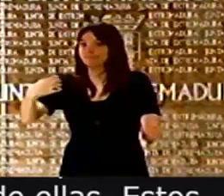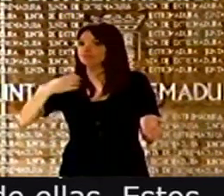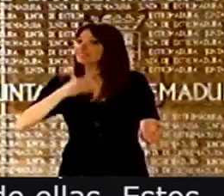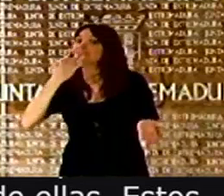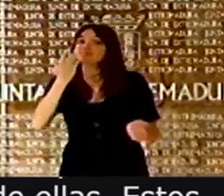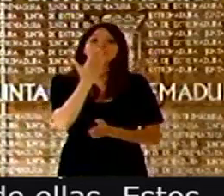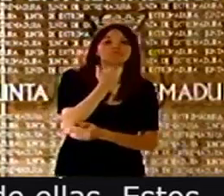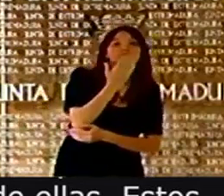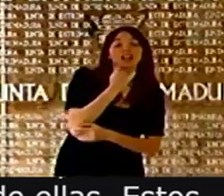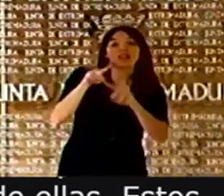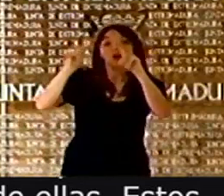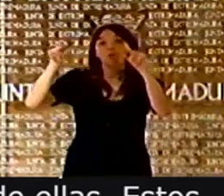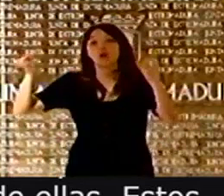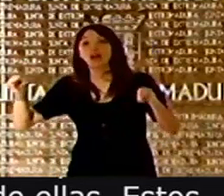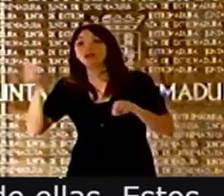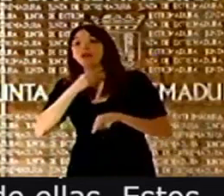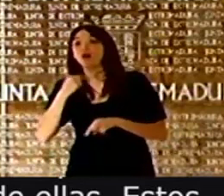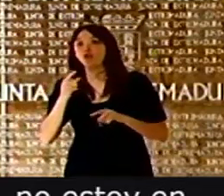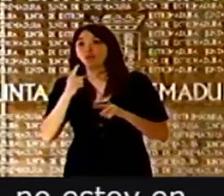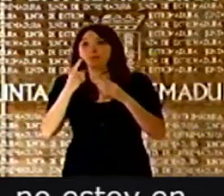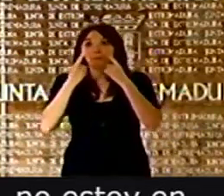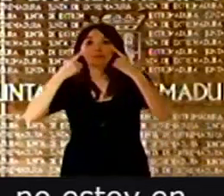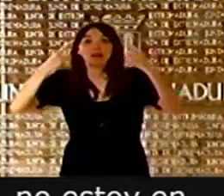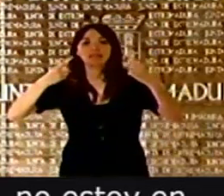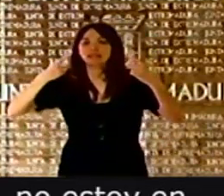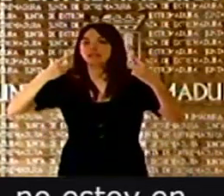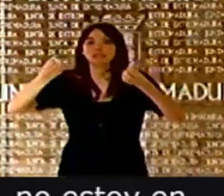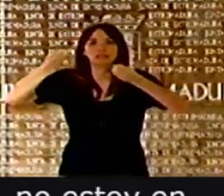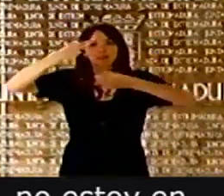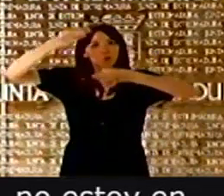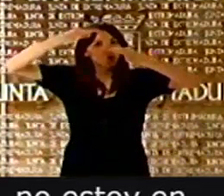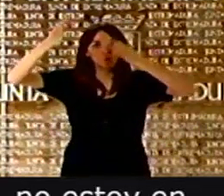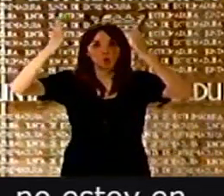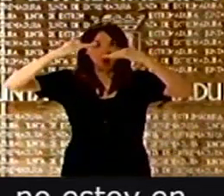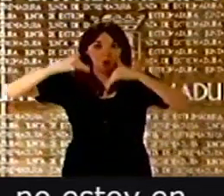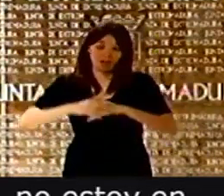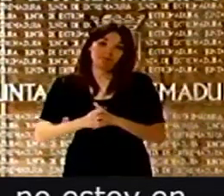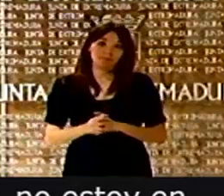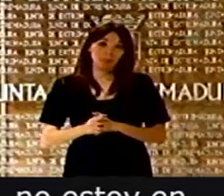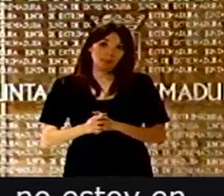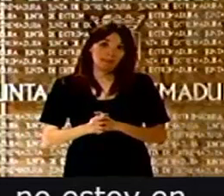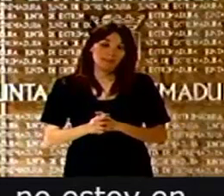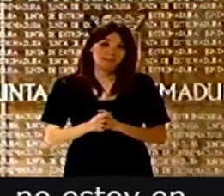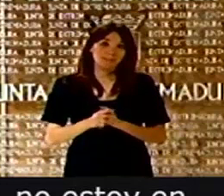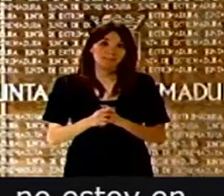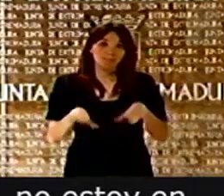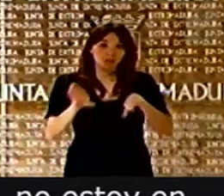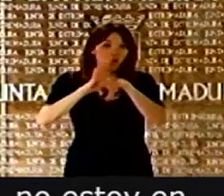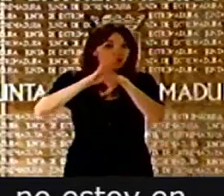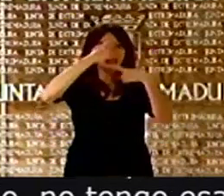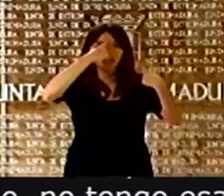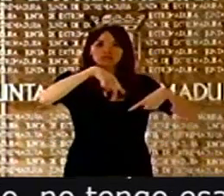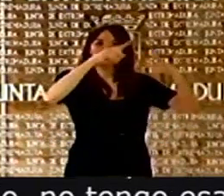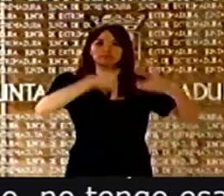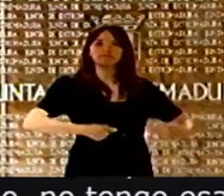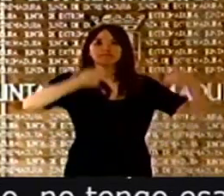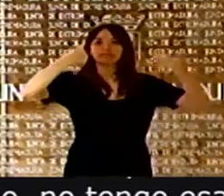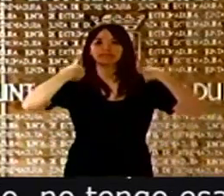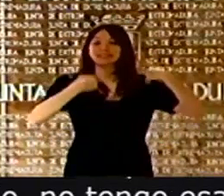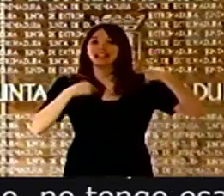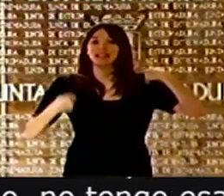Alburquerque y Badajoz se hacen en el primer año, no tengo esa concreción de la información, pero ahora, desde la consejería competente, en este caso Sanidad,